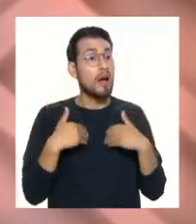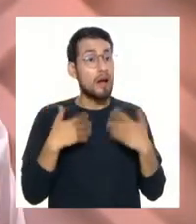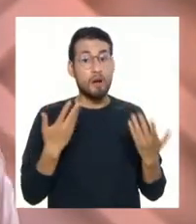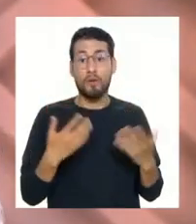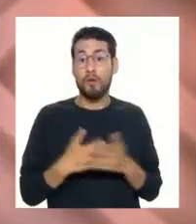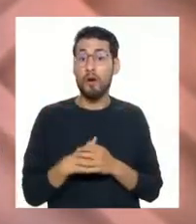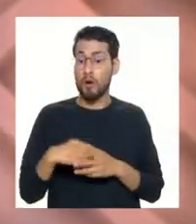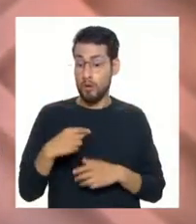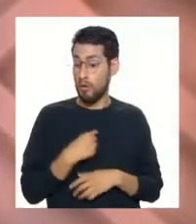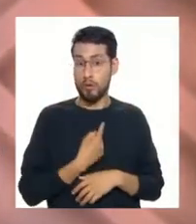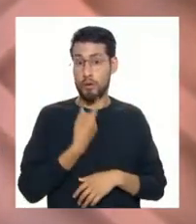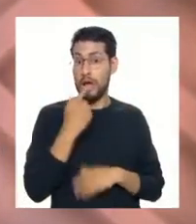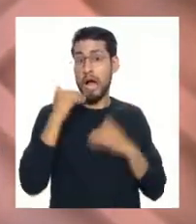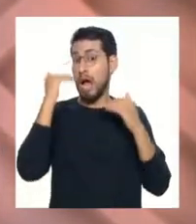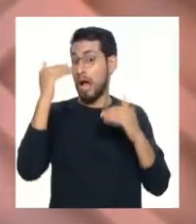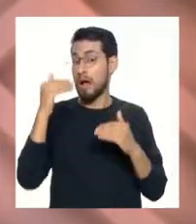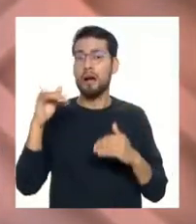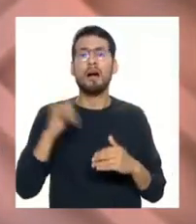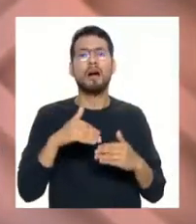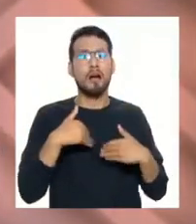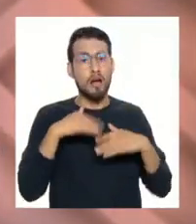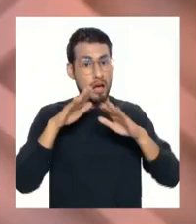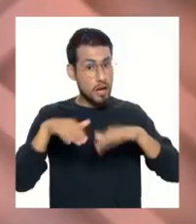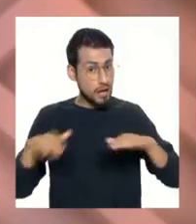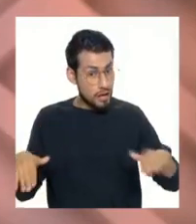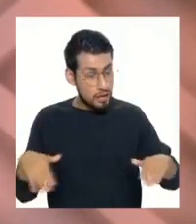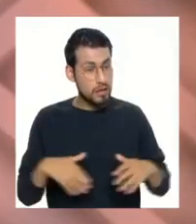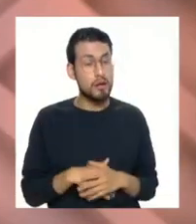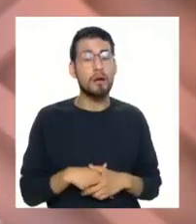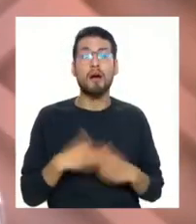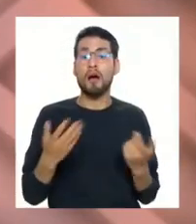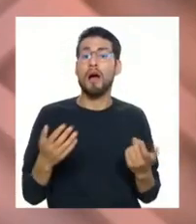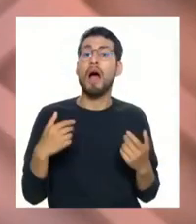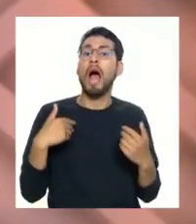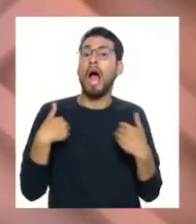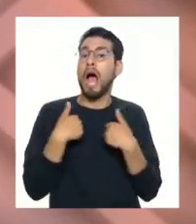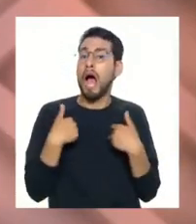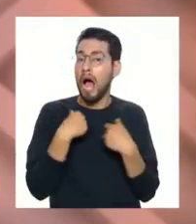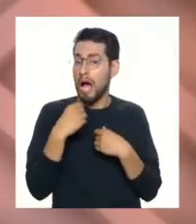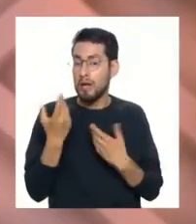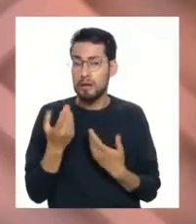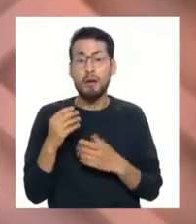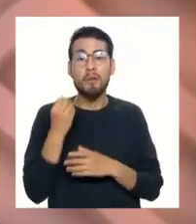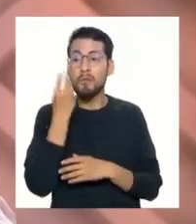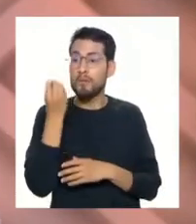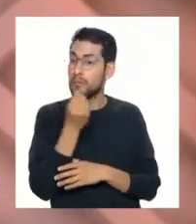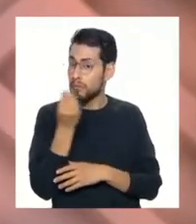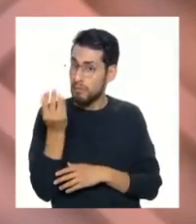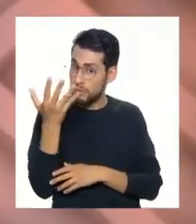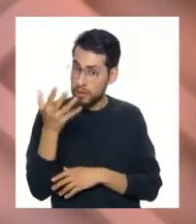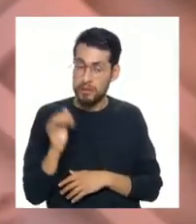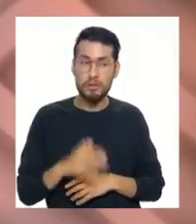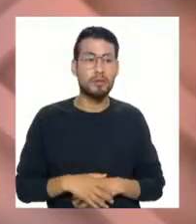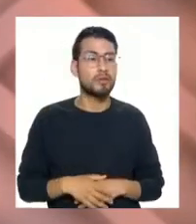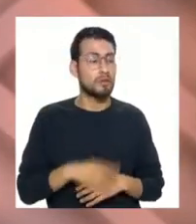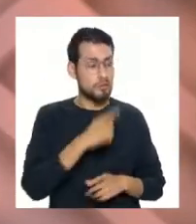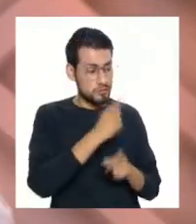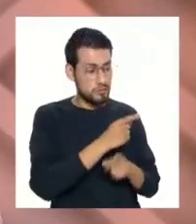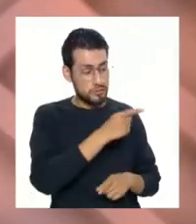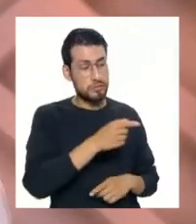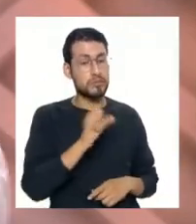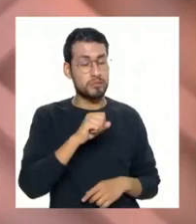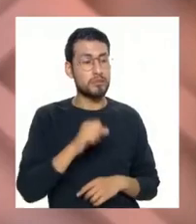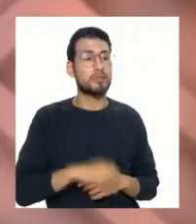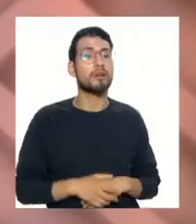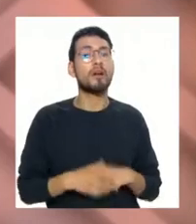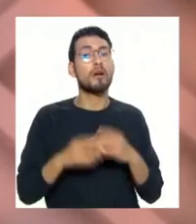no solamente somos nosotros como adultos, también hay niños, mascotas, las plantitas también, las plantitas, ¿no? Como tú lo acabas de decir, y es